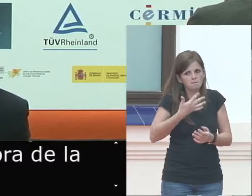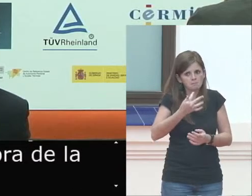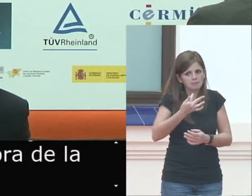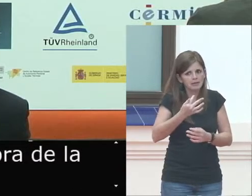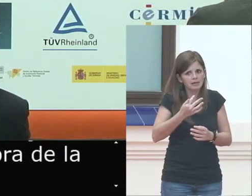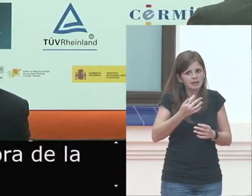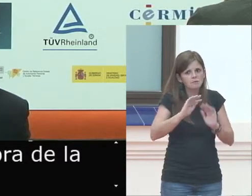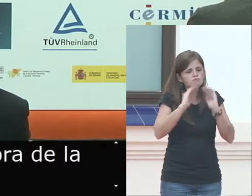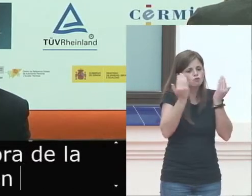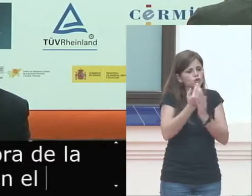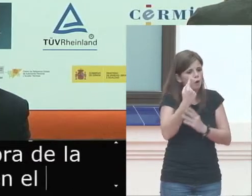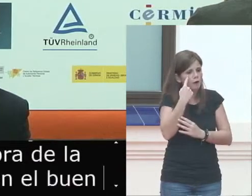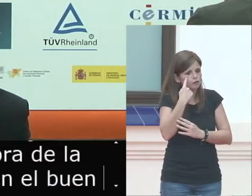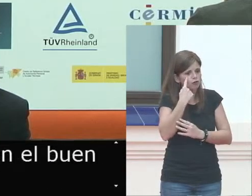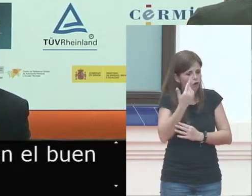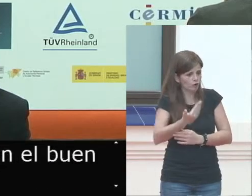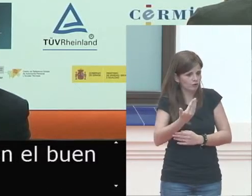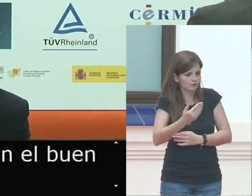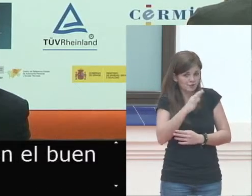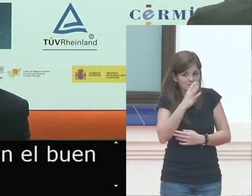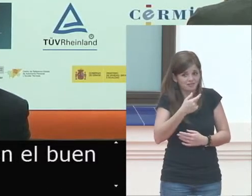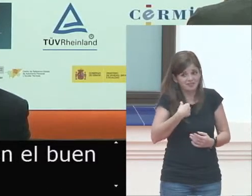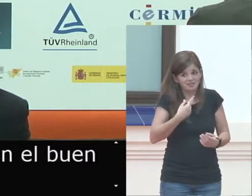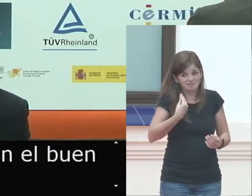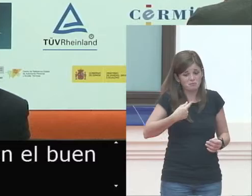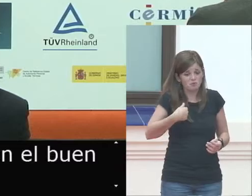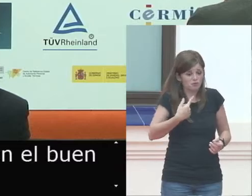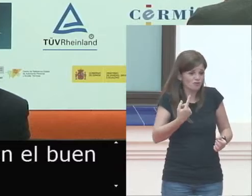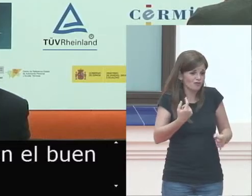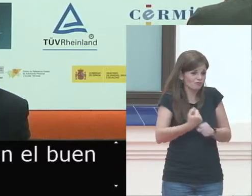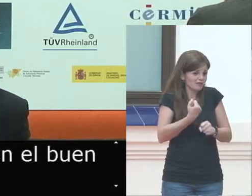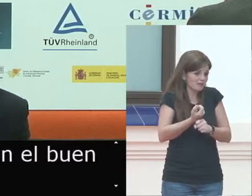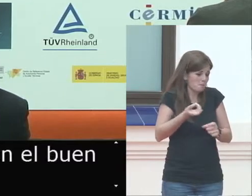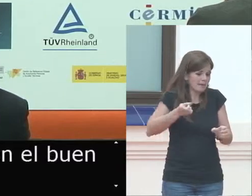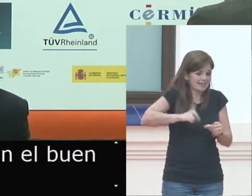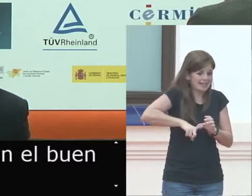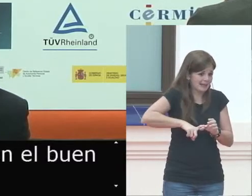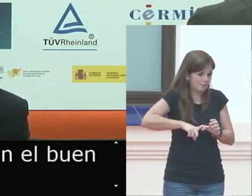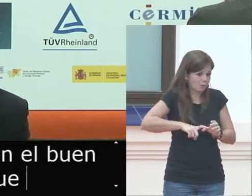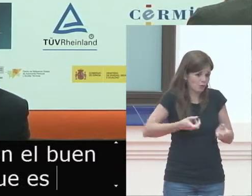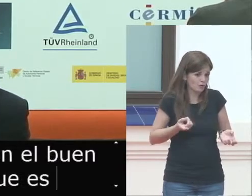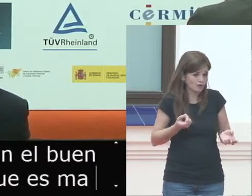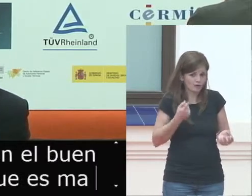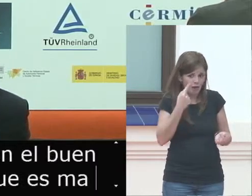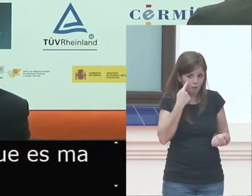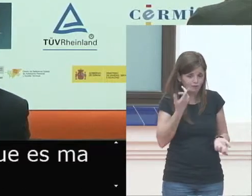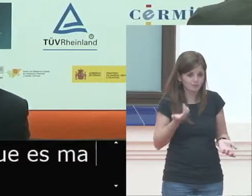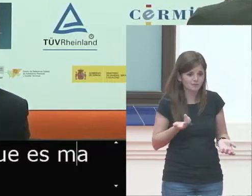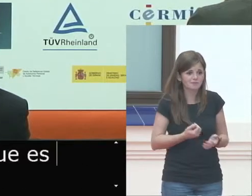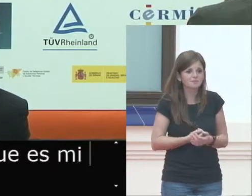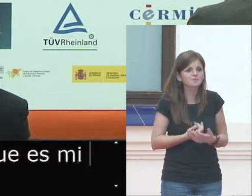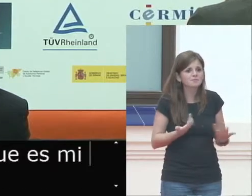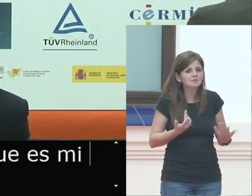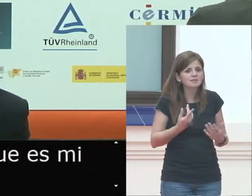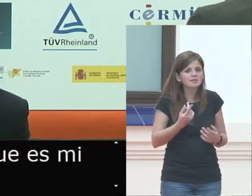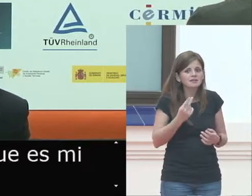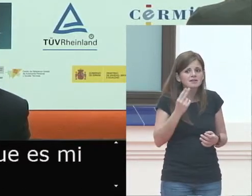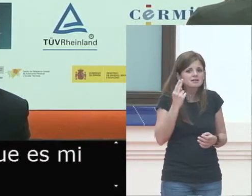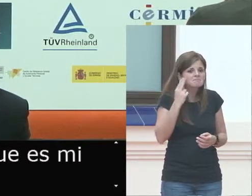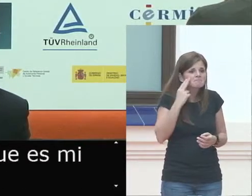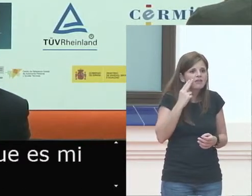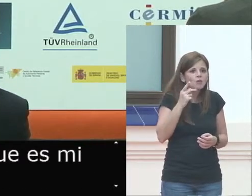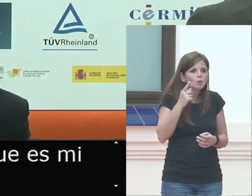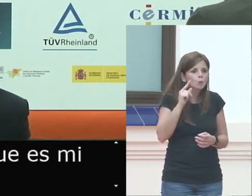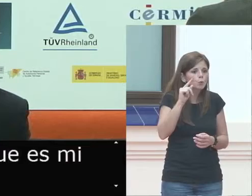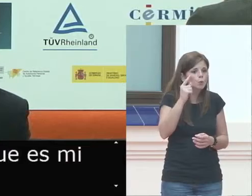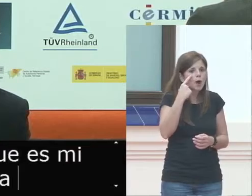porque esa también es mi actividad y en la que participo fundamentalmente. Nunca tenemos que tener miedo a lo que los auditores nos